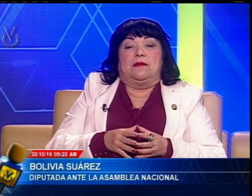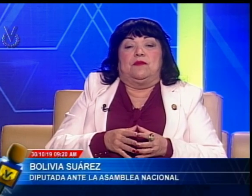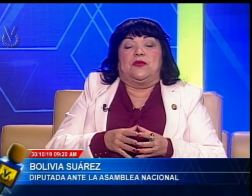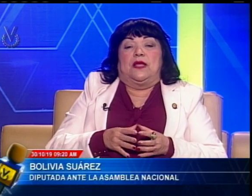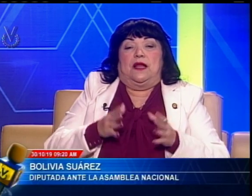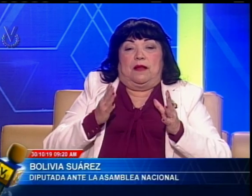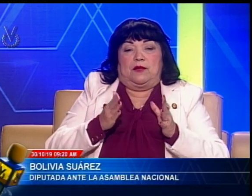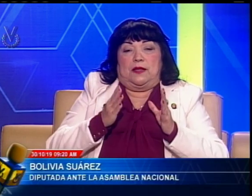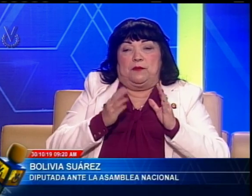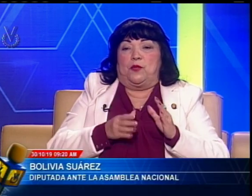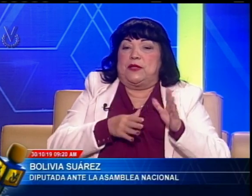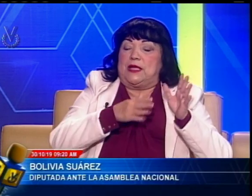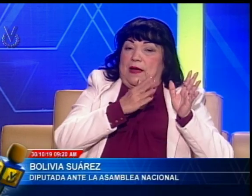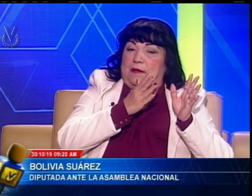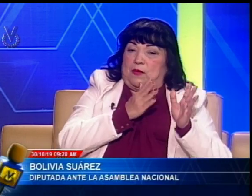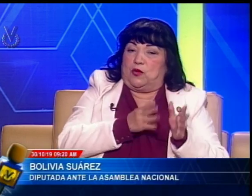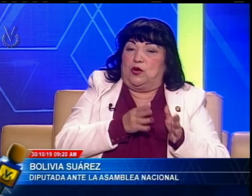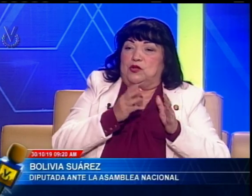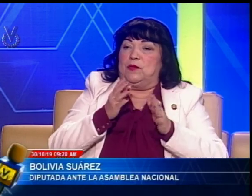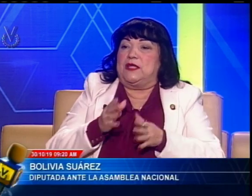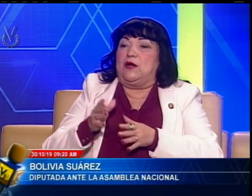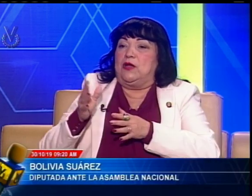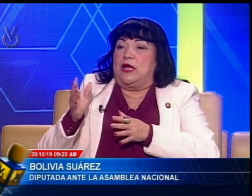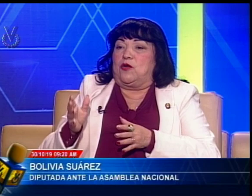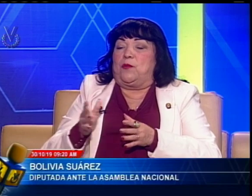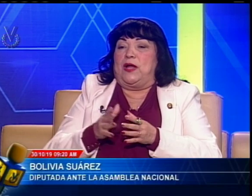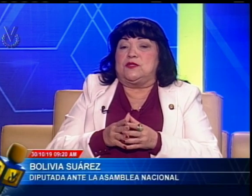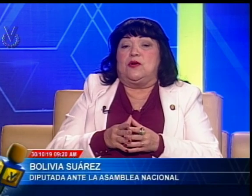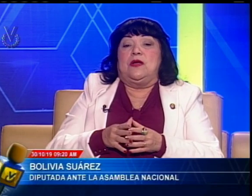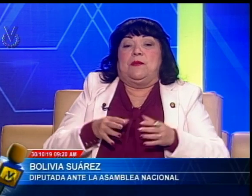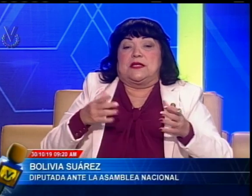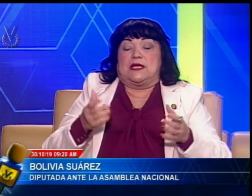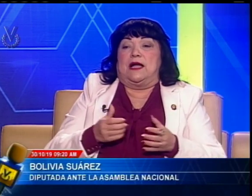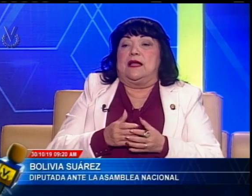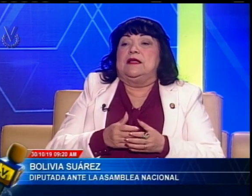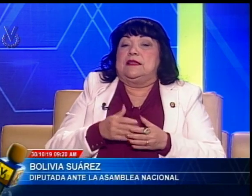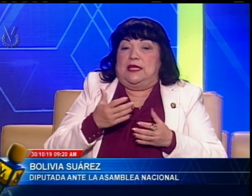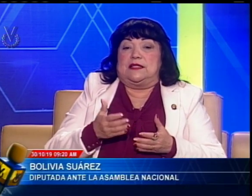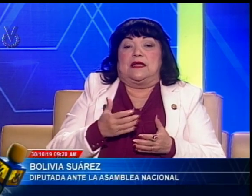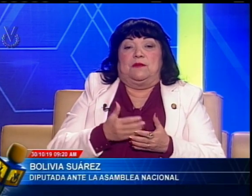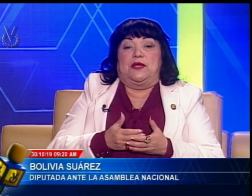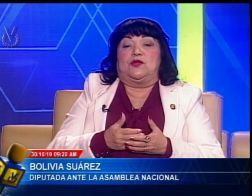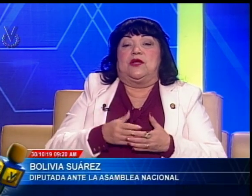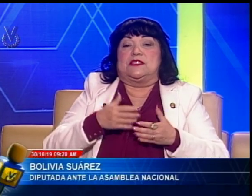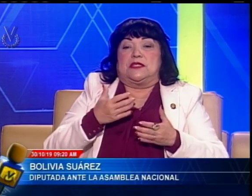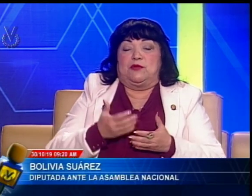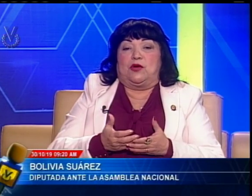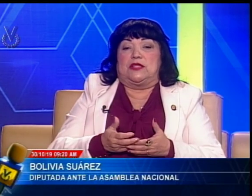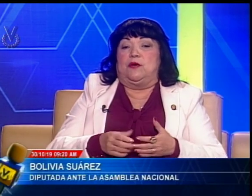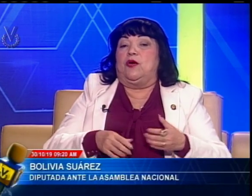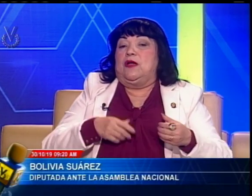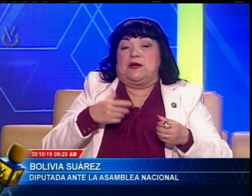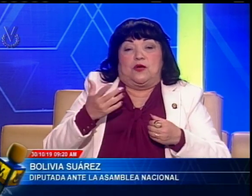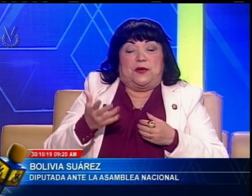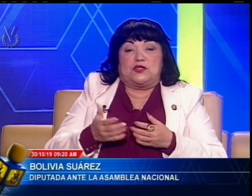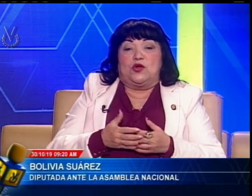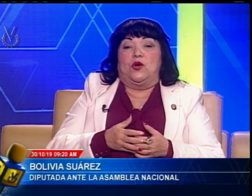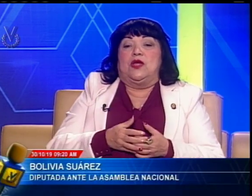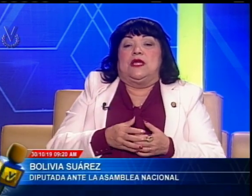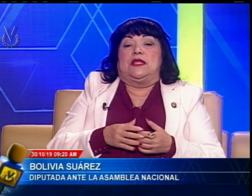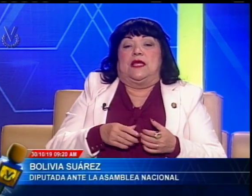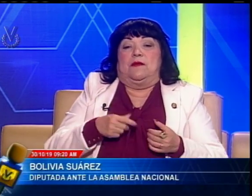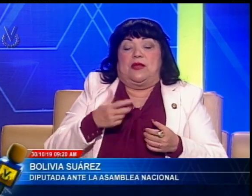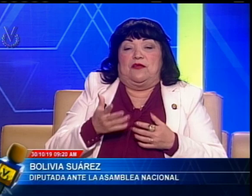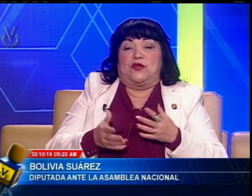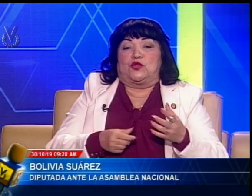hay propuestas a corto, mediano y largo plazo para sacar del estancamiento el sistema educativo,